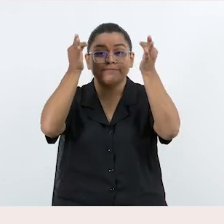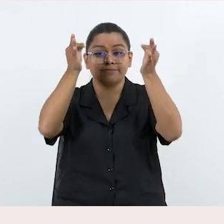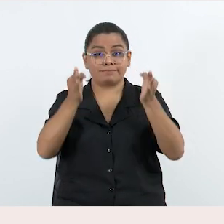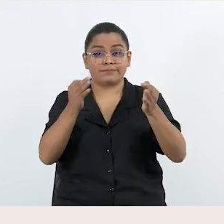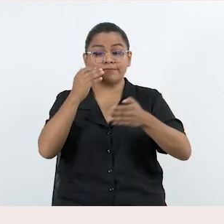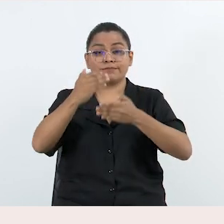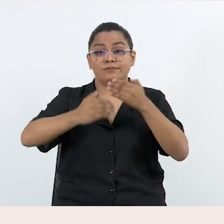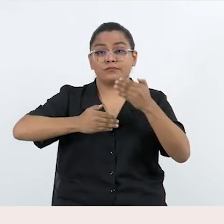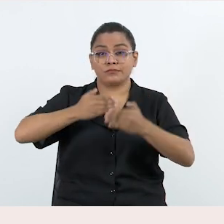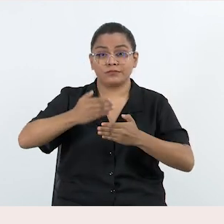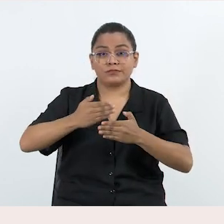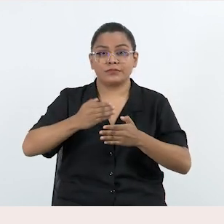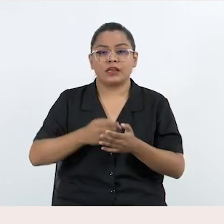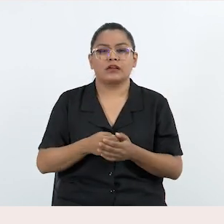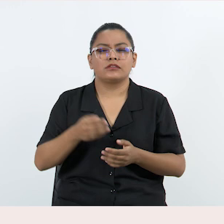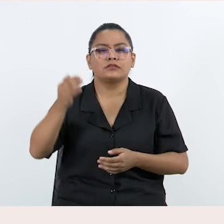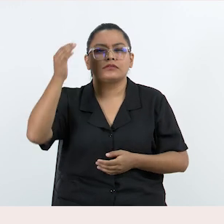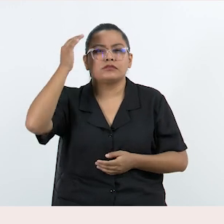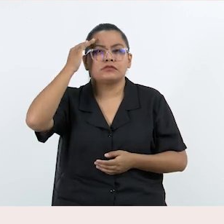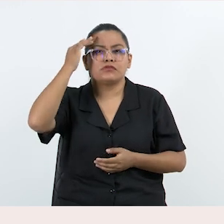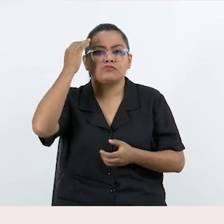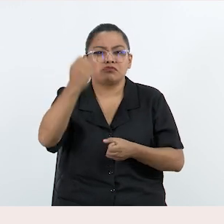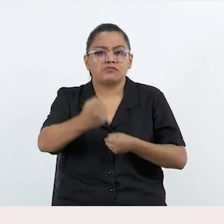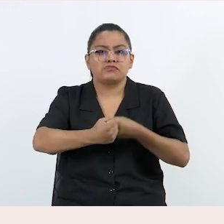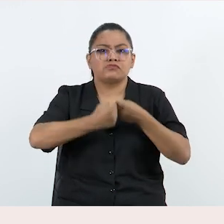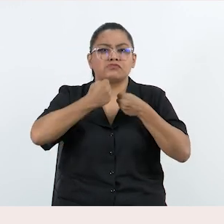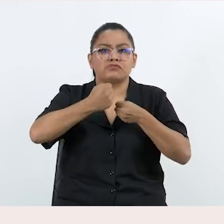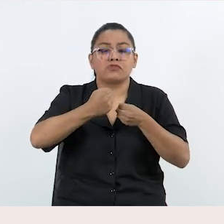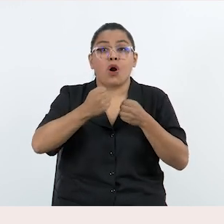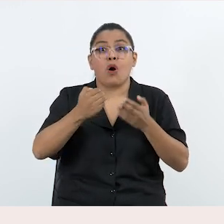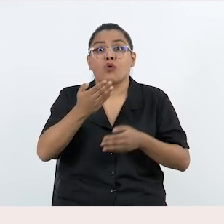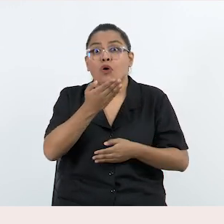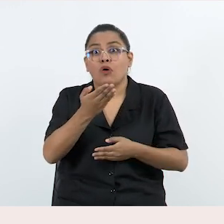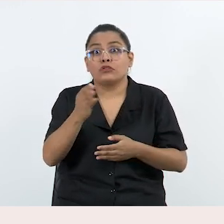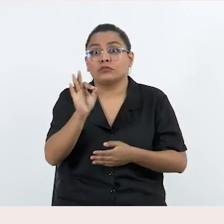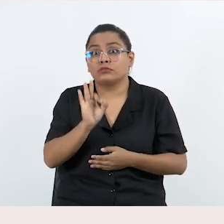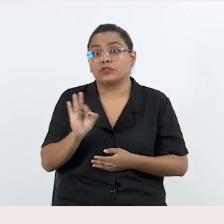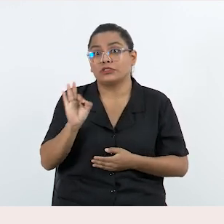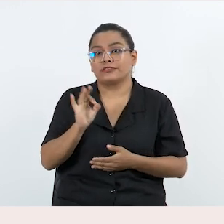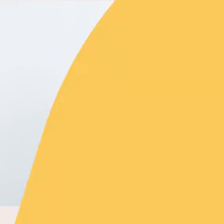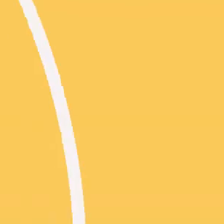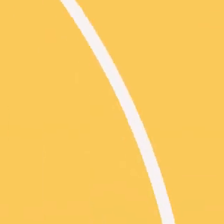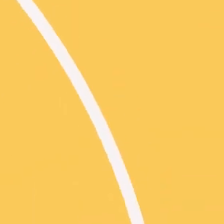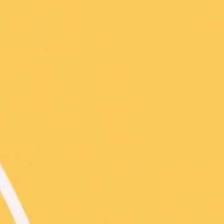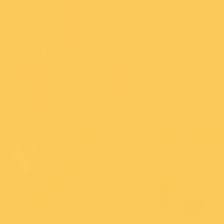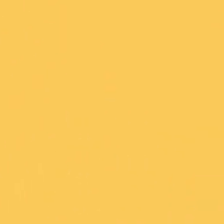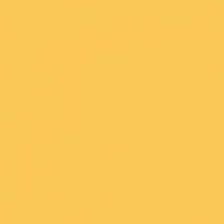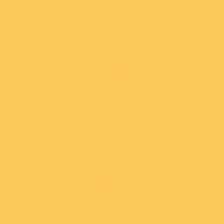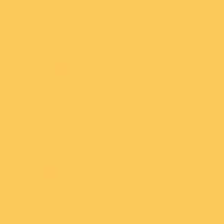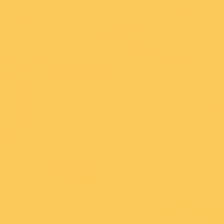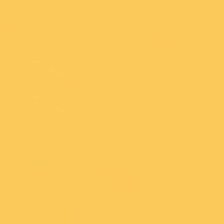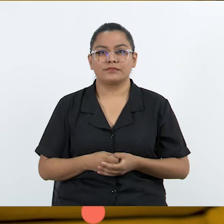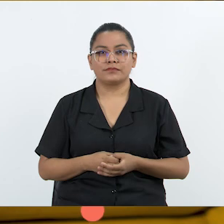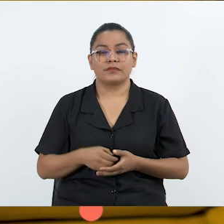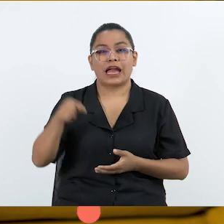la toma de decisiones del proceso, identificando fortalezas y aspectos de mejora.